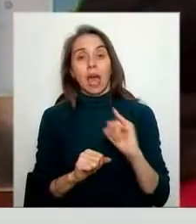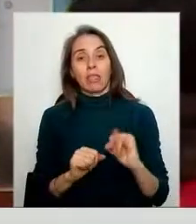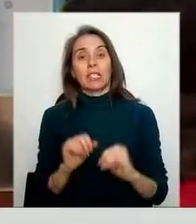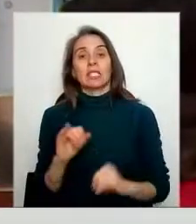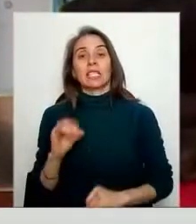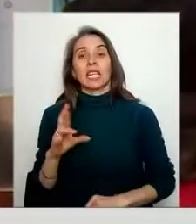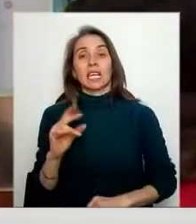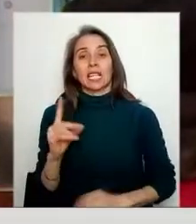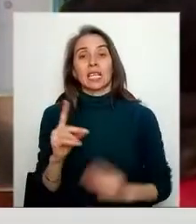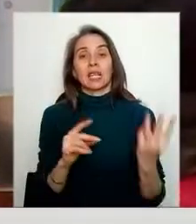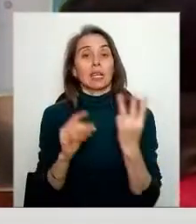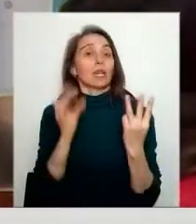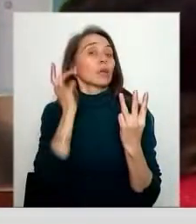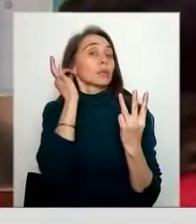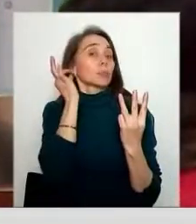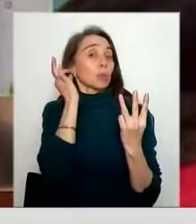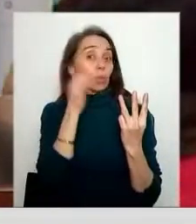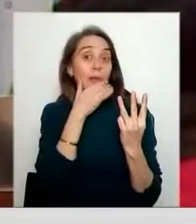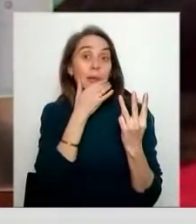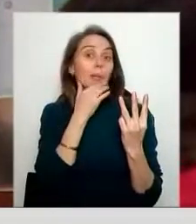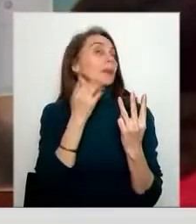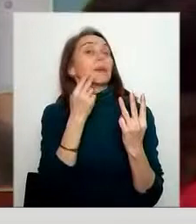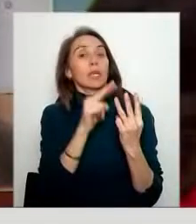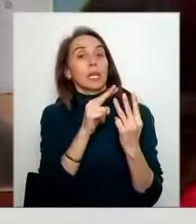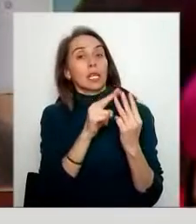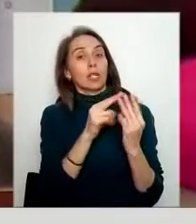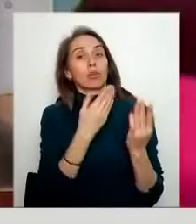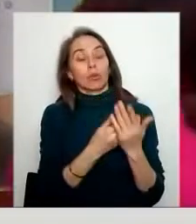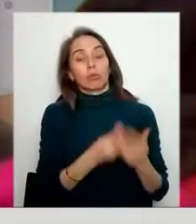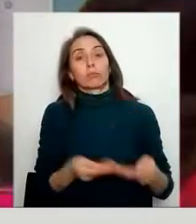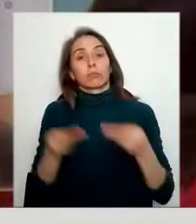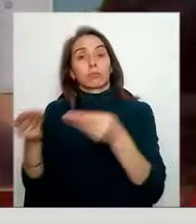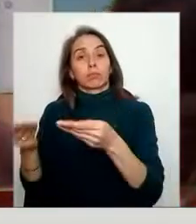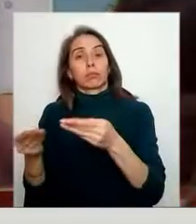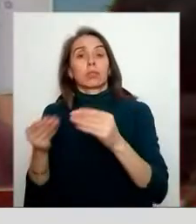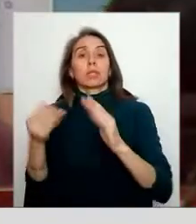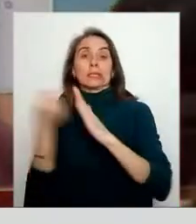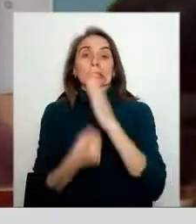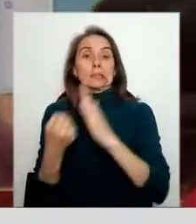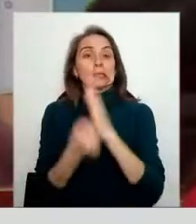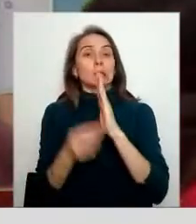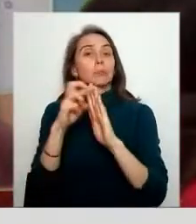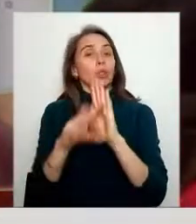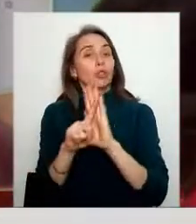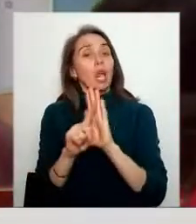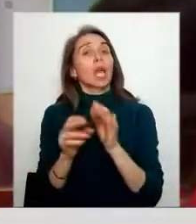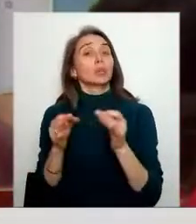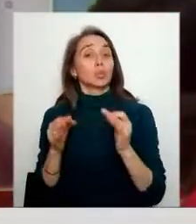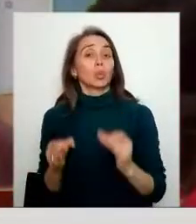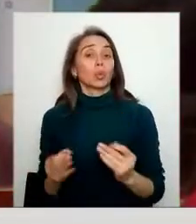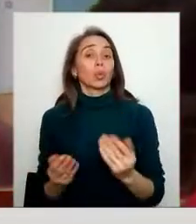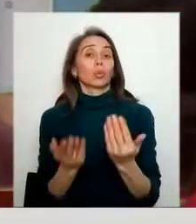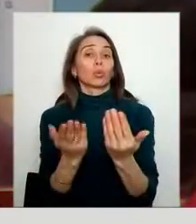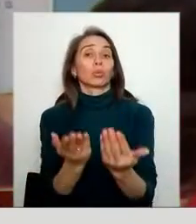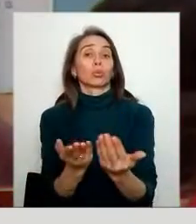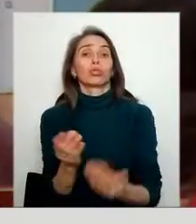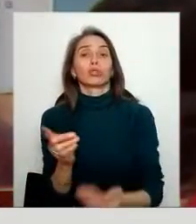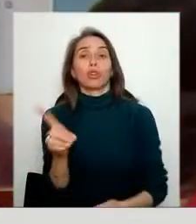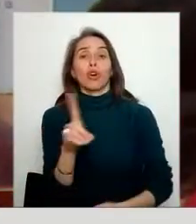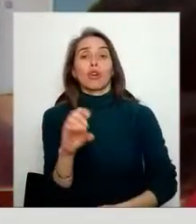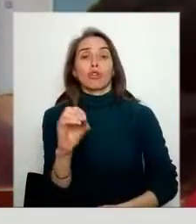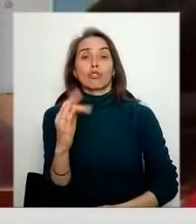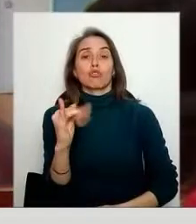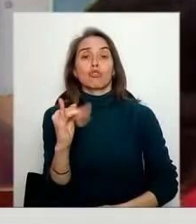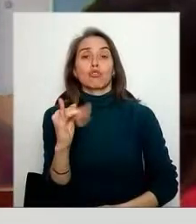justamente en su agenda puesto sobre la mesa yo creo que con esto también se hace un poco justicia para eso sí quiero leer una